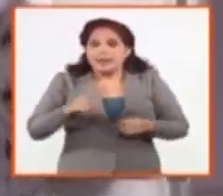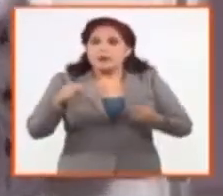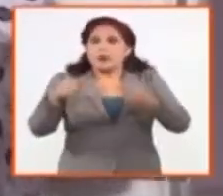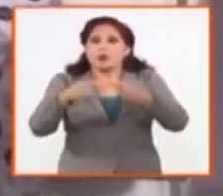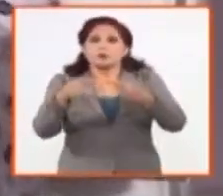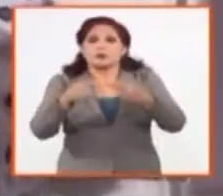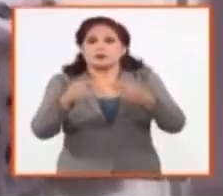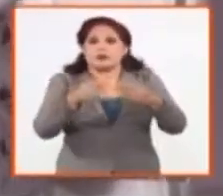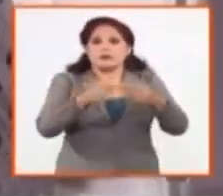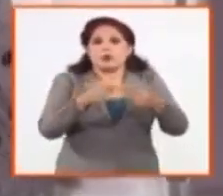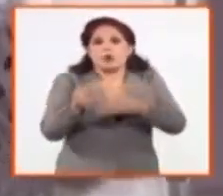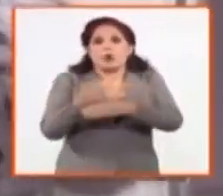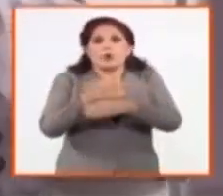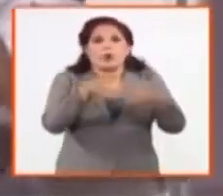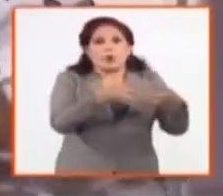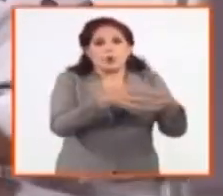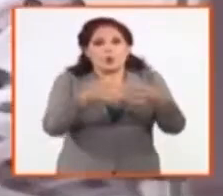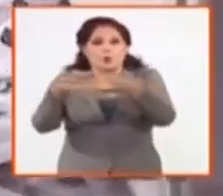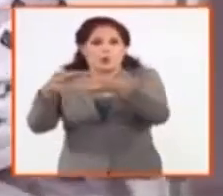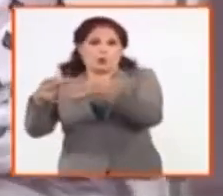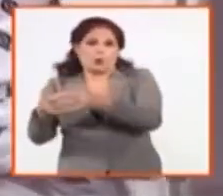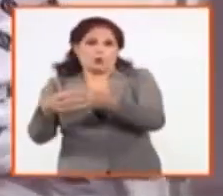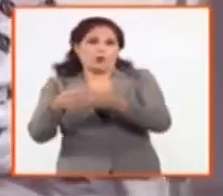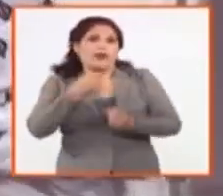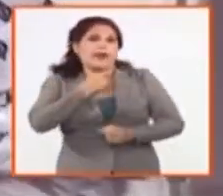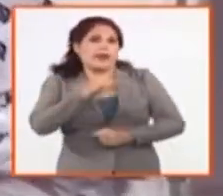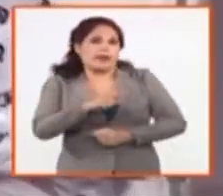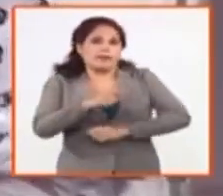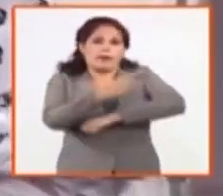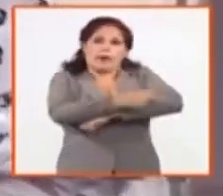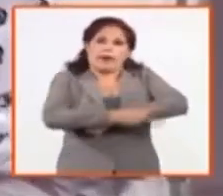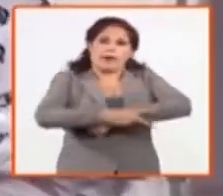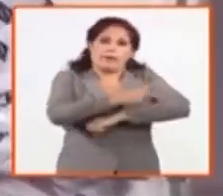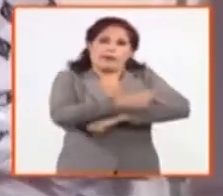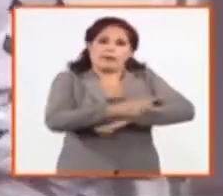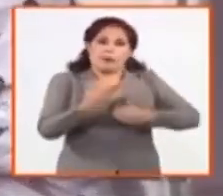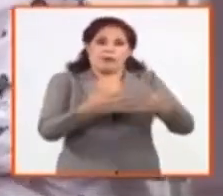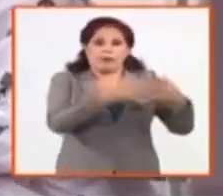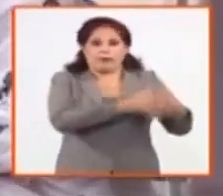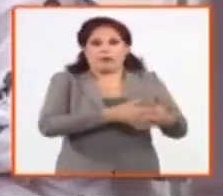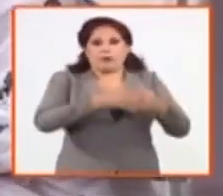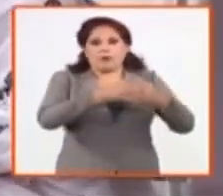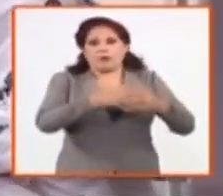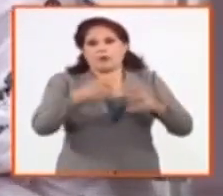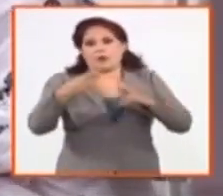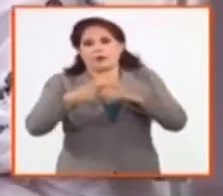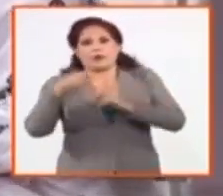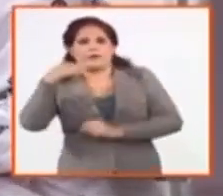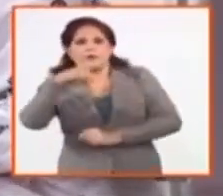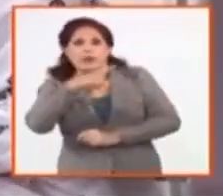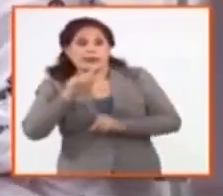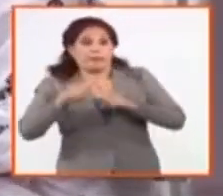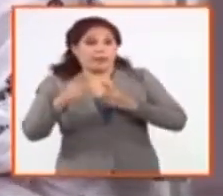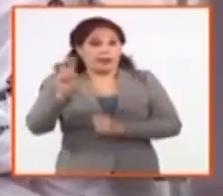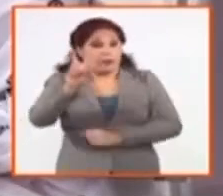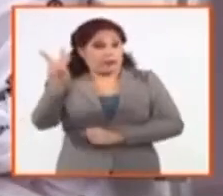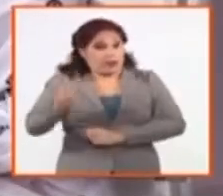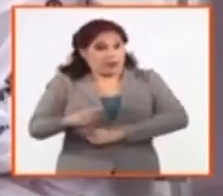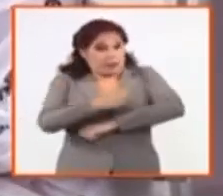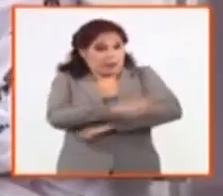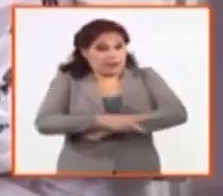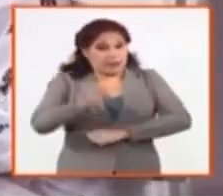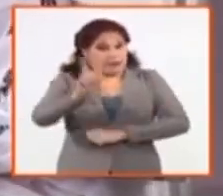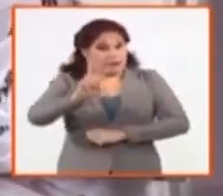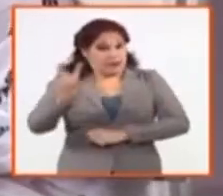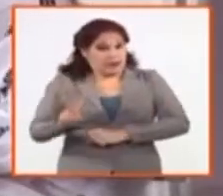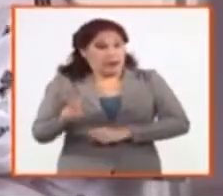entre los dos hegemones, Unión Soviética, Estados Unidos. Sin embargo, Vietnam se convirtió en el escenario de la